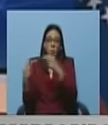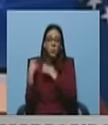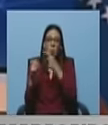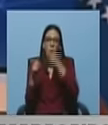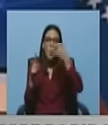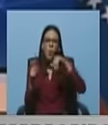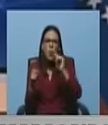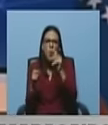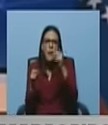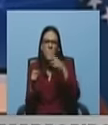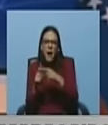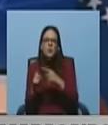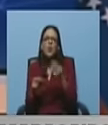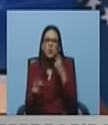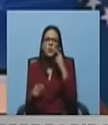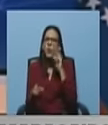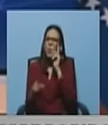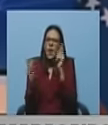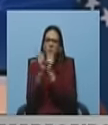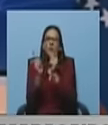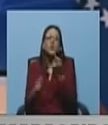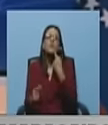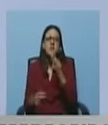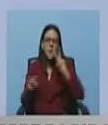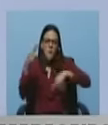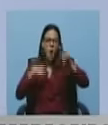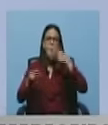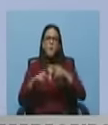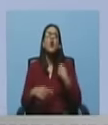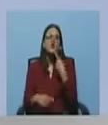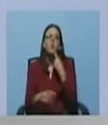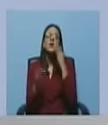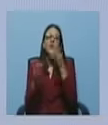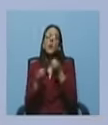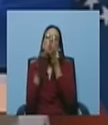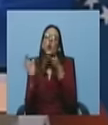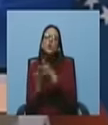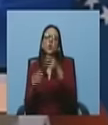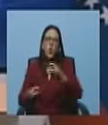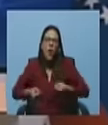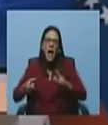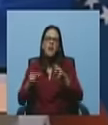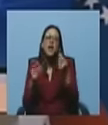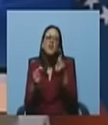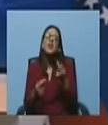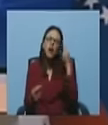quieres, sales a desmentir esto y voy a contar en qué gastabas esa plata.